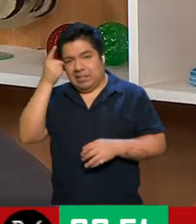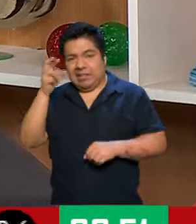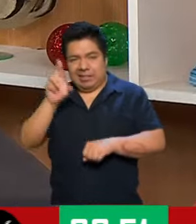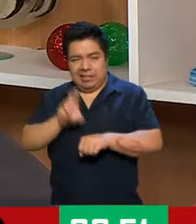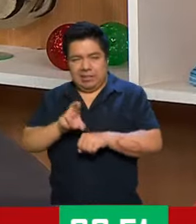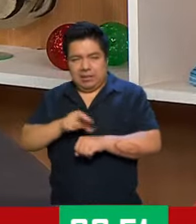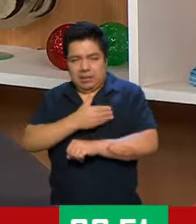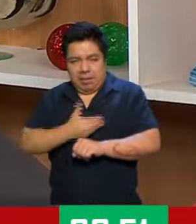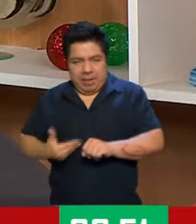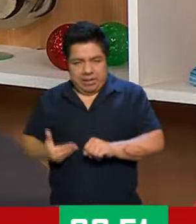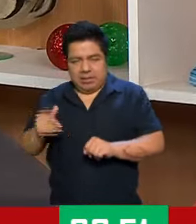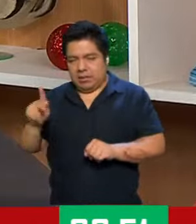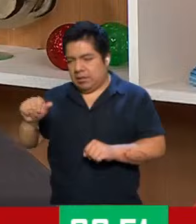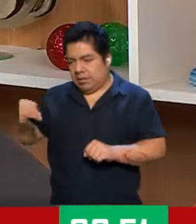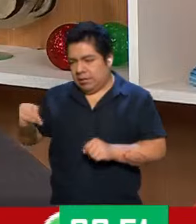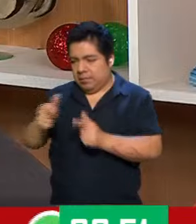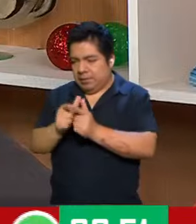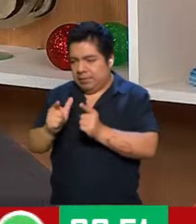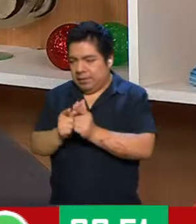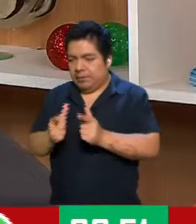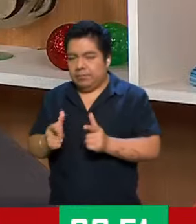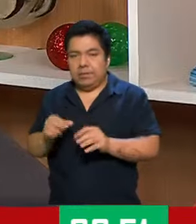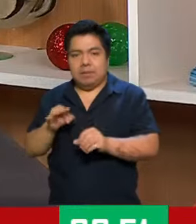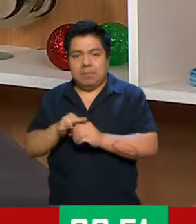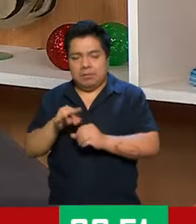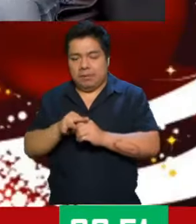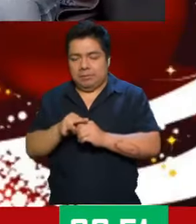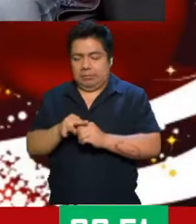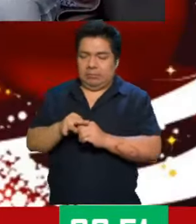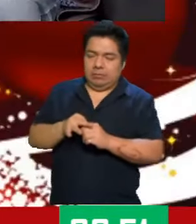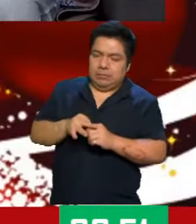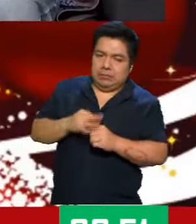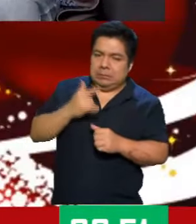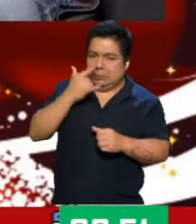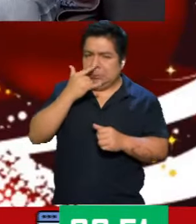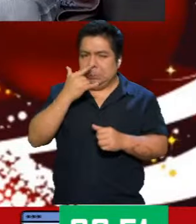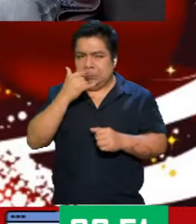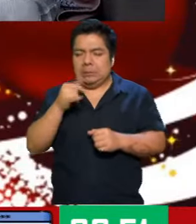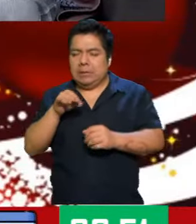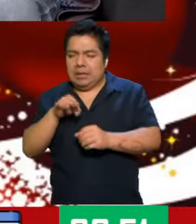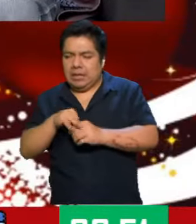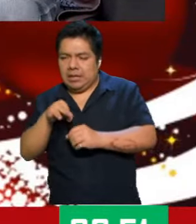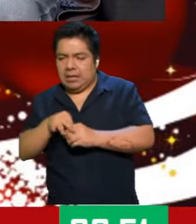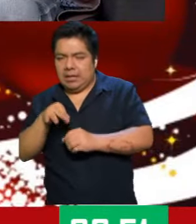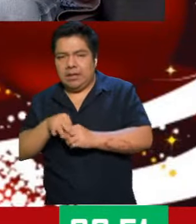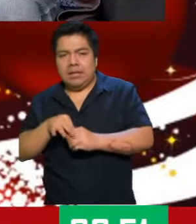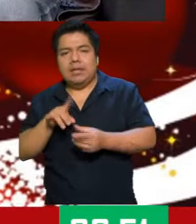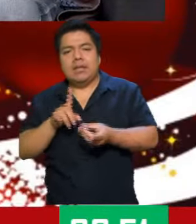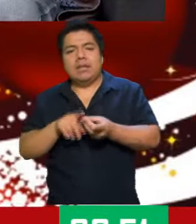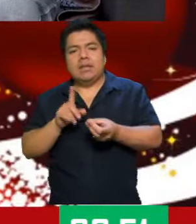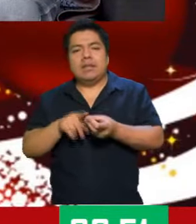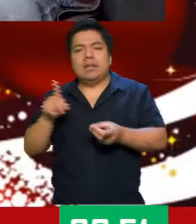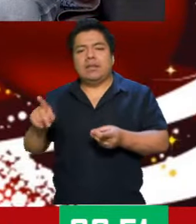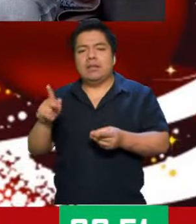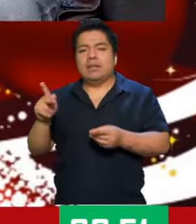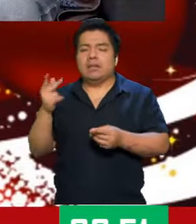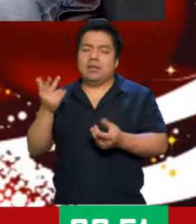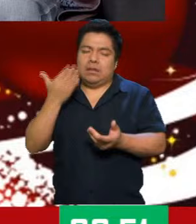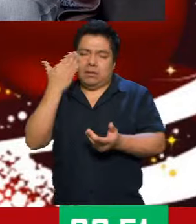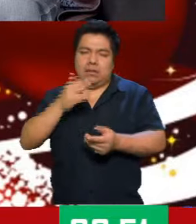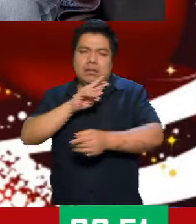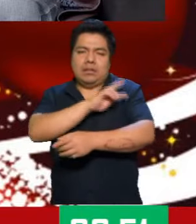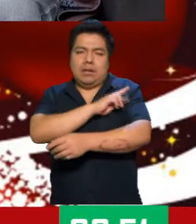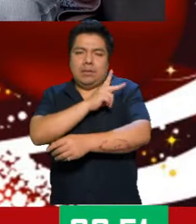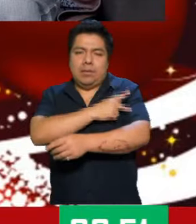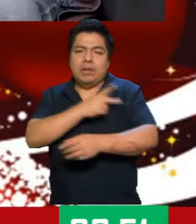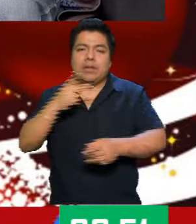primero que hay que decir es que es una elección que deja mucho que desear. Es una elección que se realiza desde el poder económico y político